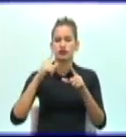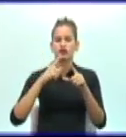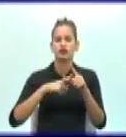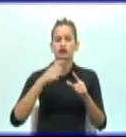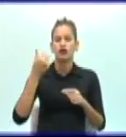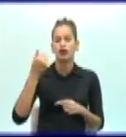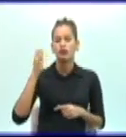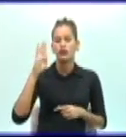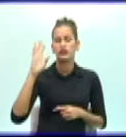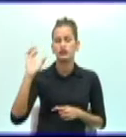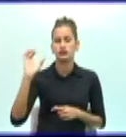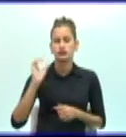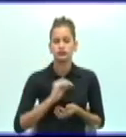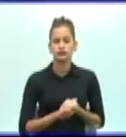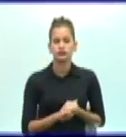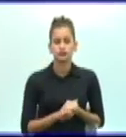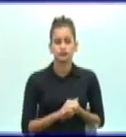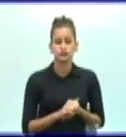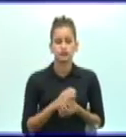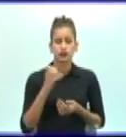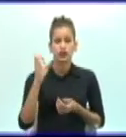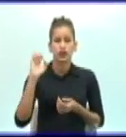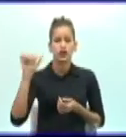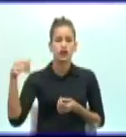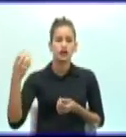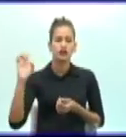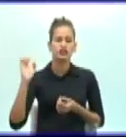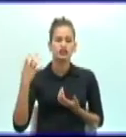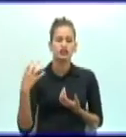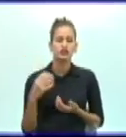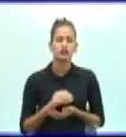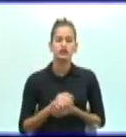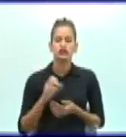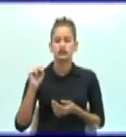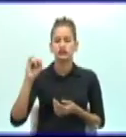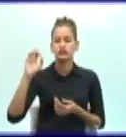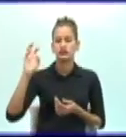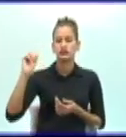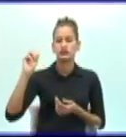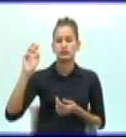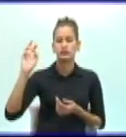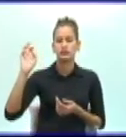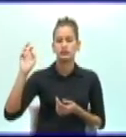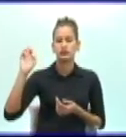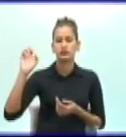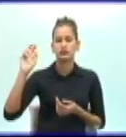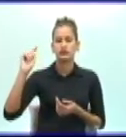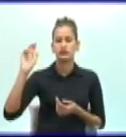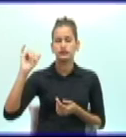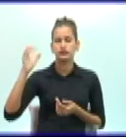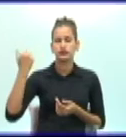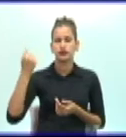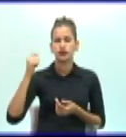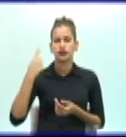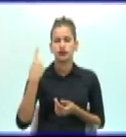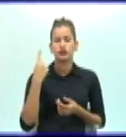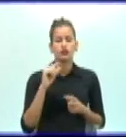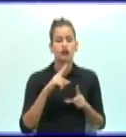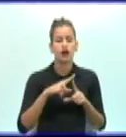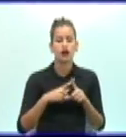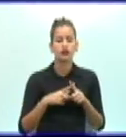Observen que el eje de simetría de un ángulo recibe el nombre de bisectriz.